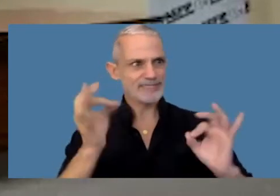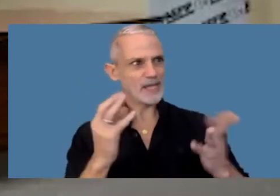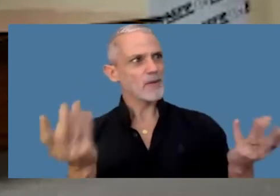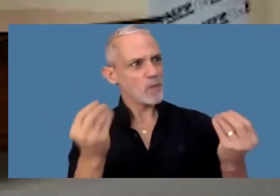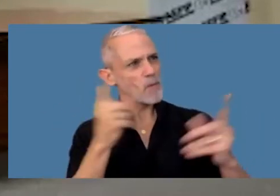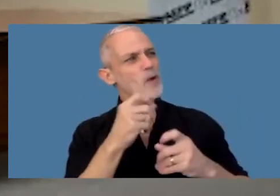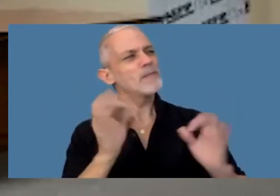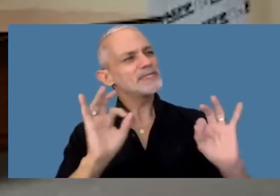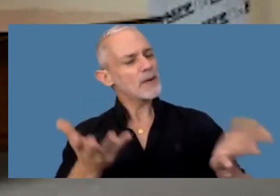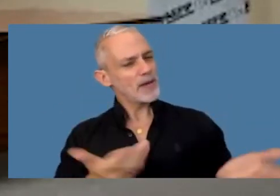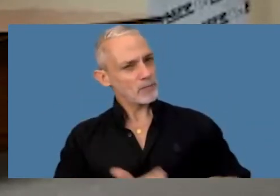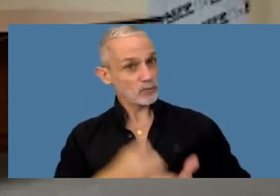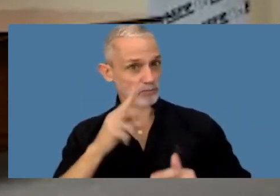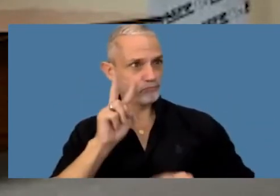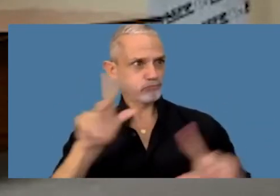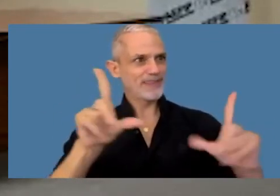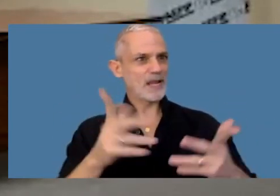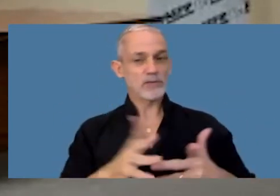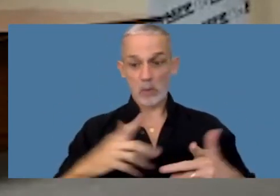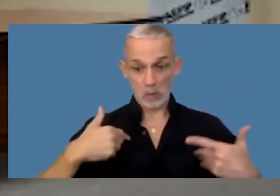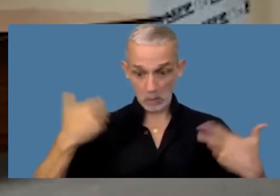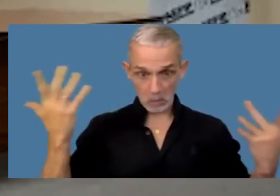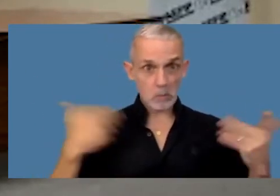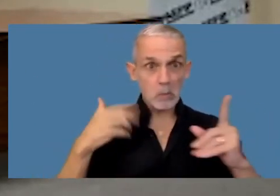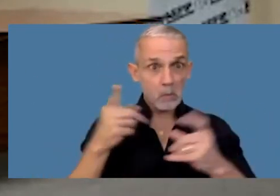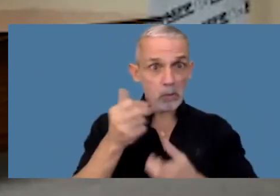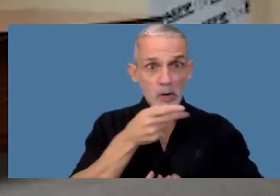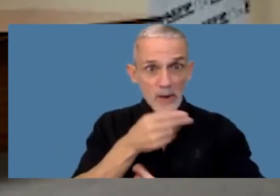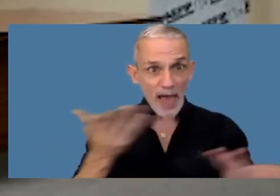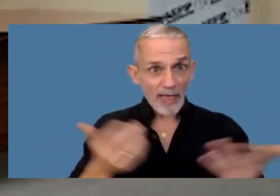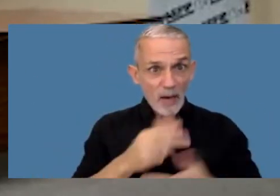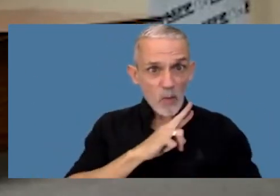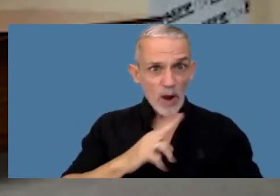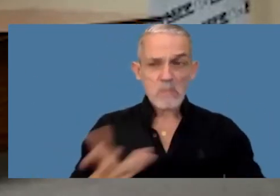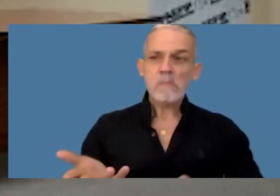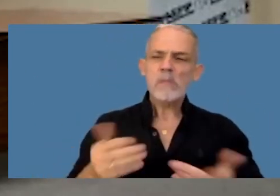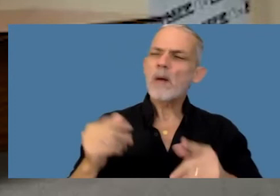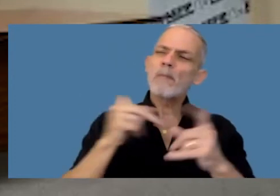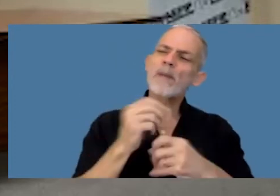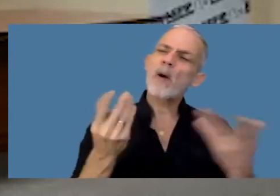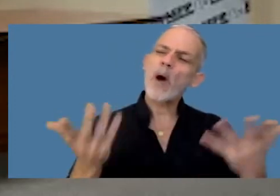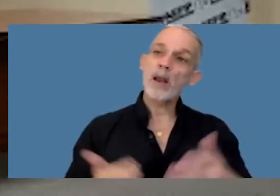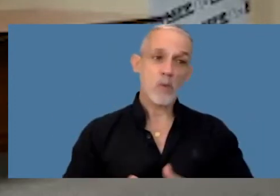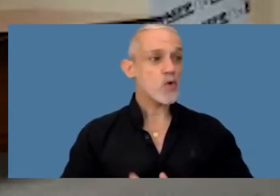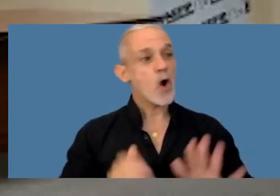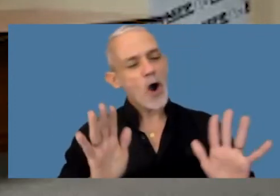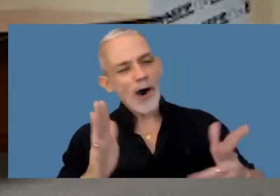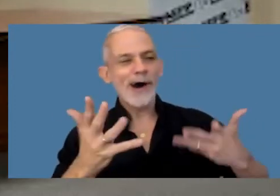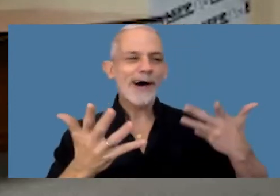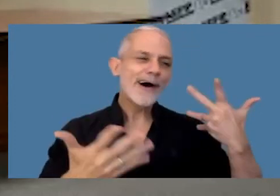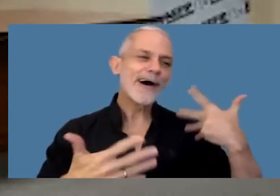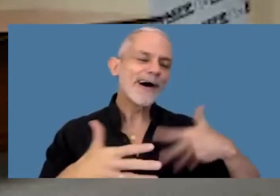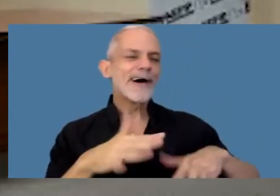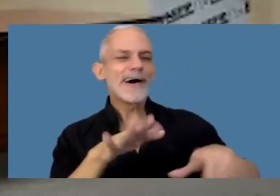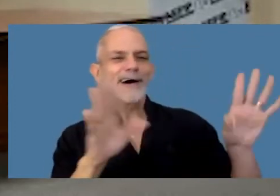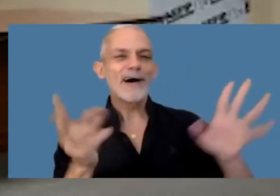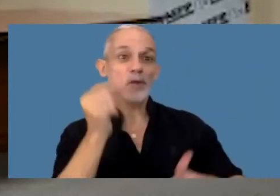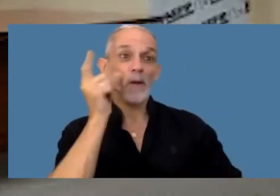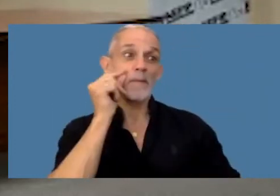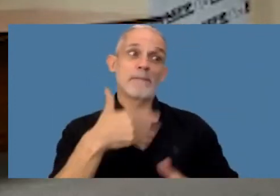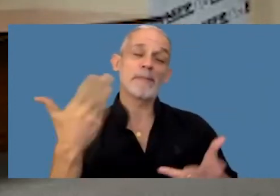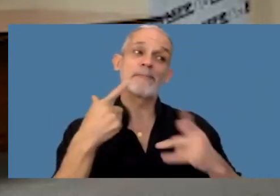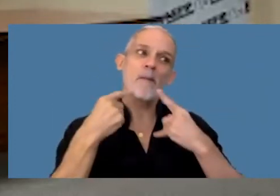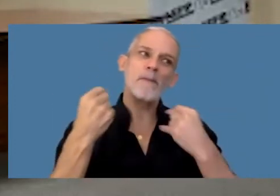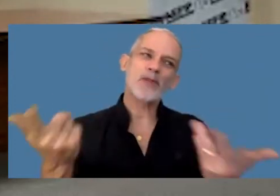problema. Sí, pero yo no tengo ningún problema. ¿Cuál es el problema? No, bueno, que los padres se han quejado,